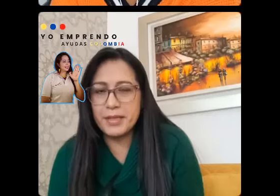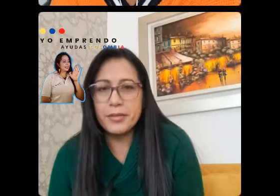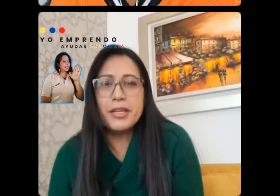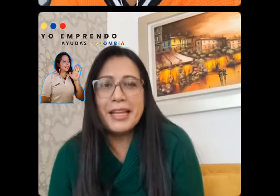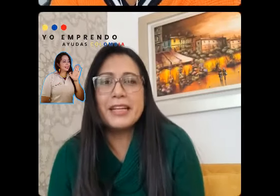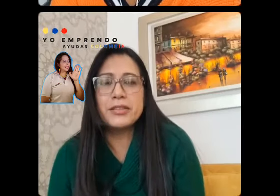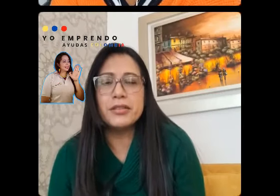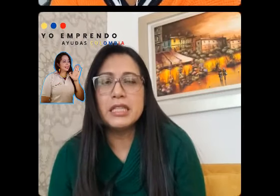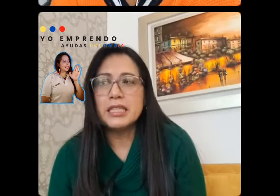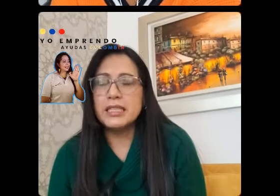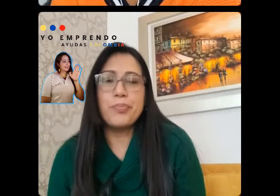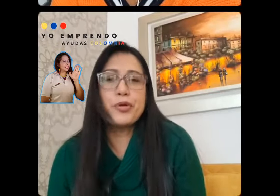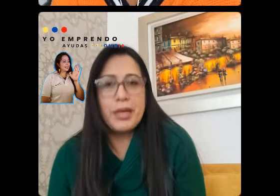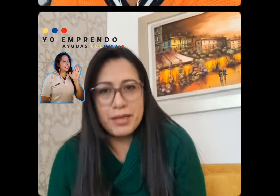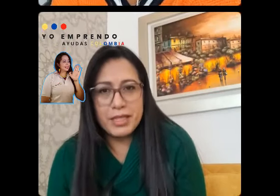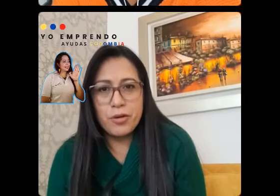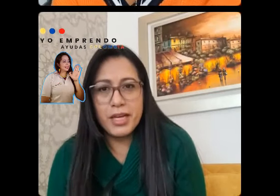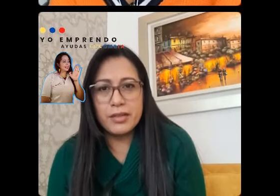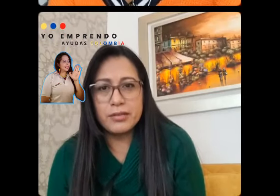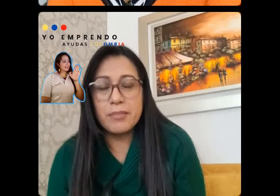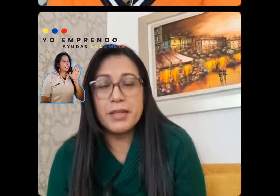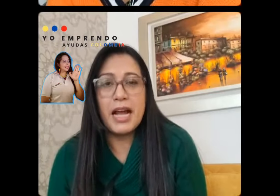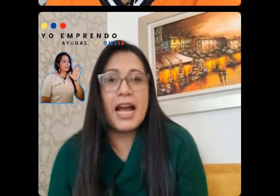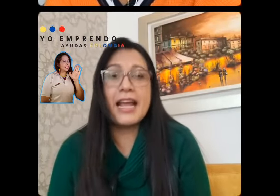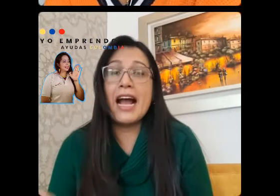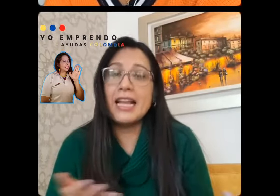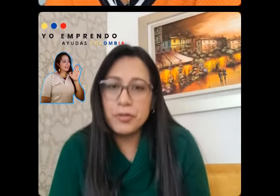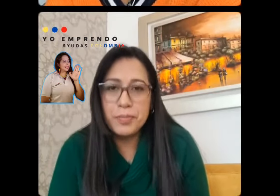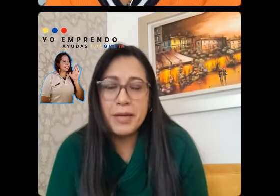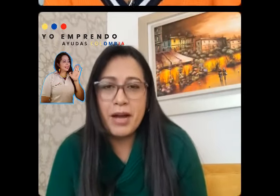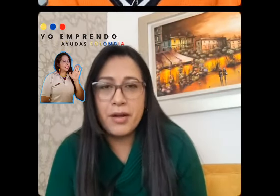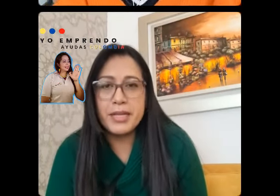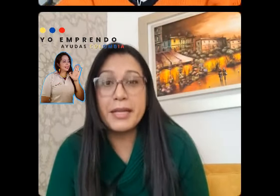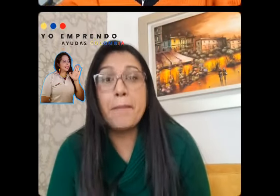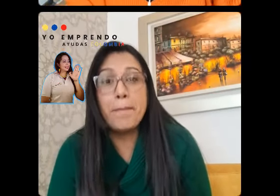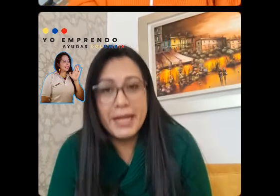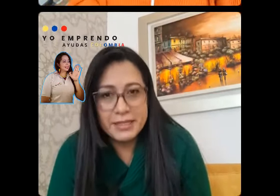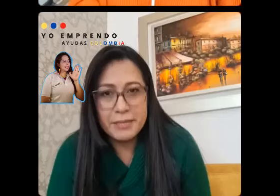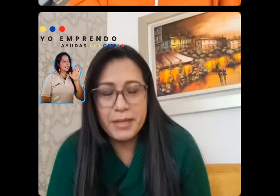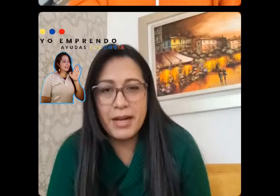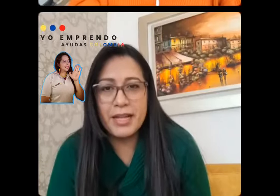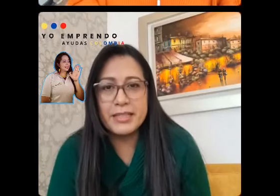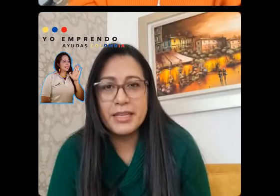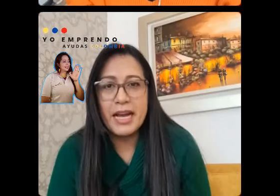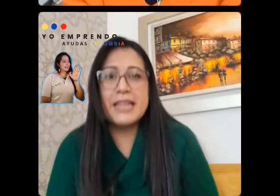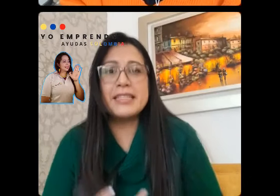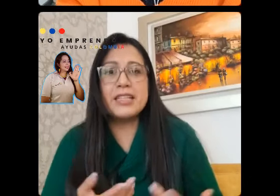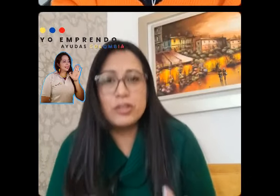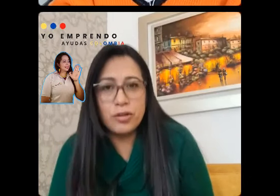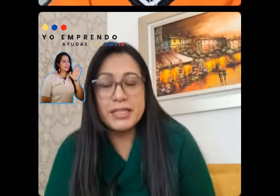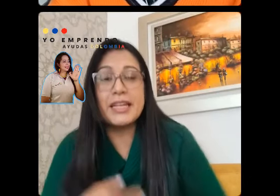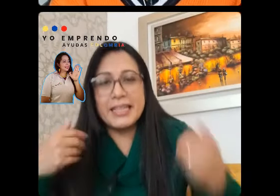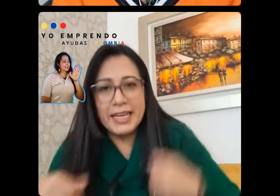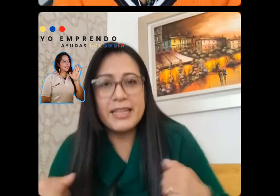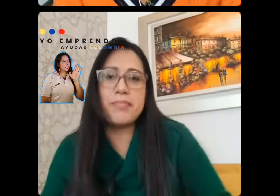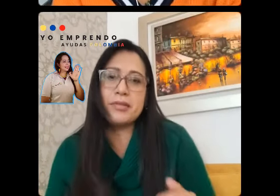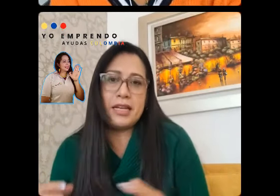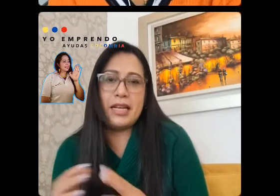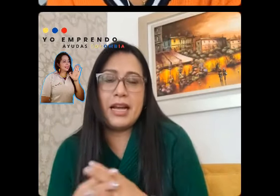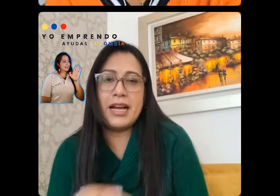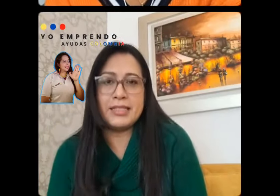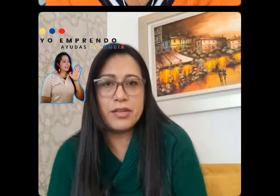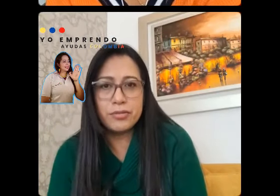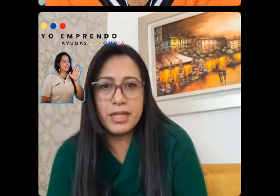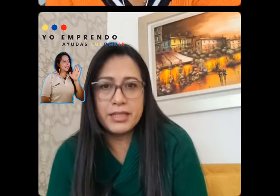emprendimiento directo de programas de gobierno también hay aliados privados hay empresas privadas hay sectores que quieren